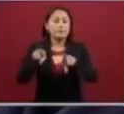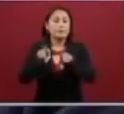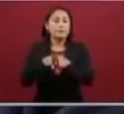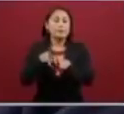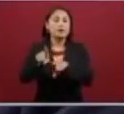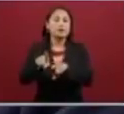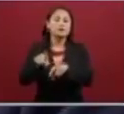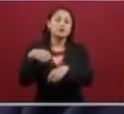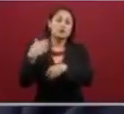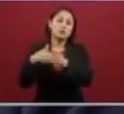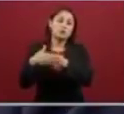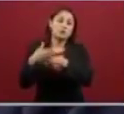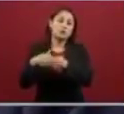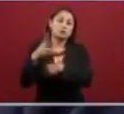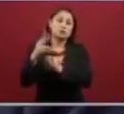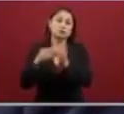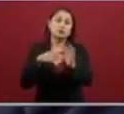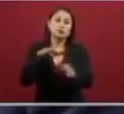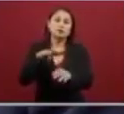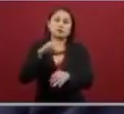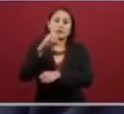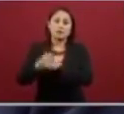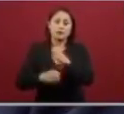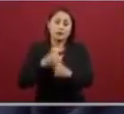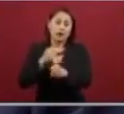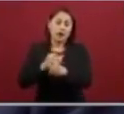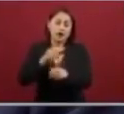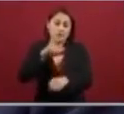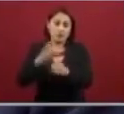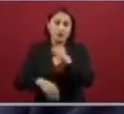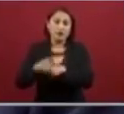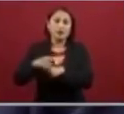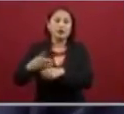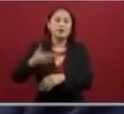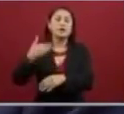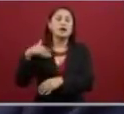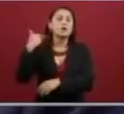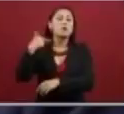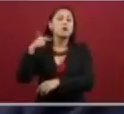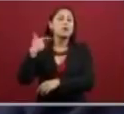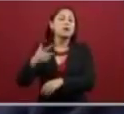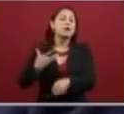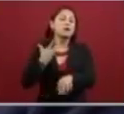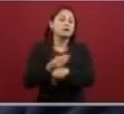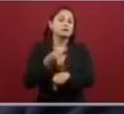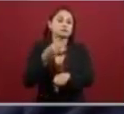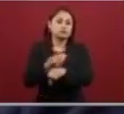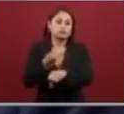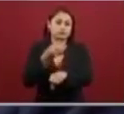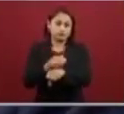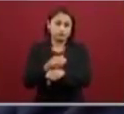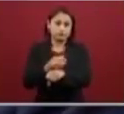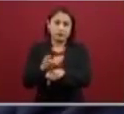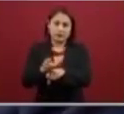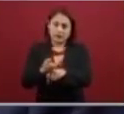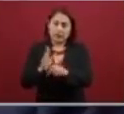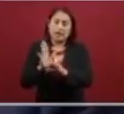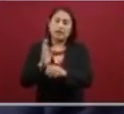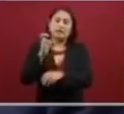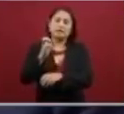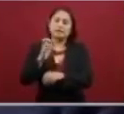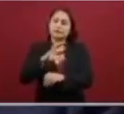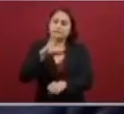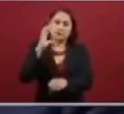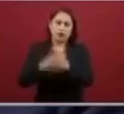Tren Ligero de Guadalajara y se continúa construyendo, y se va a terminar,